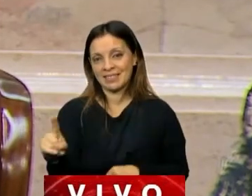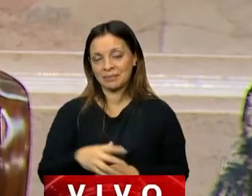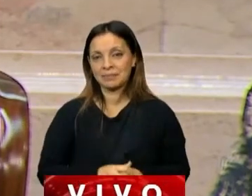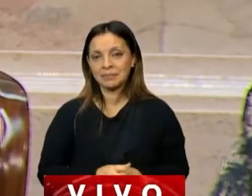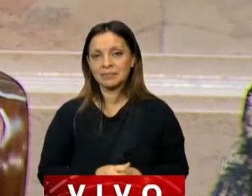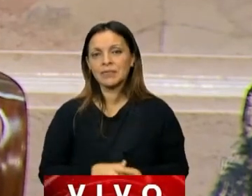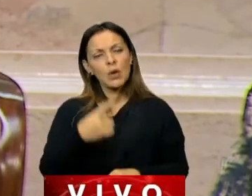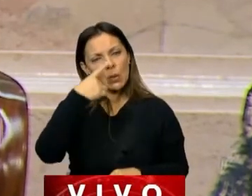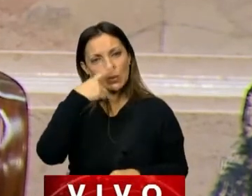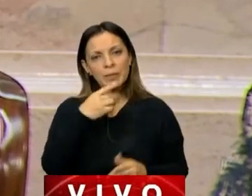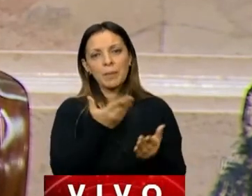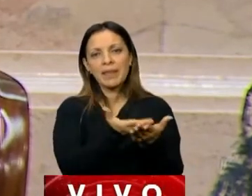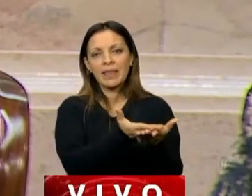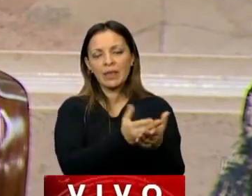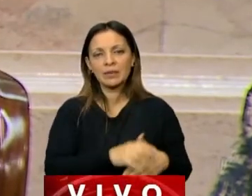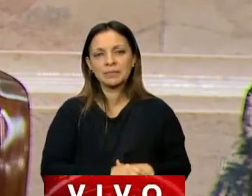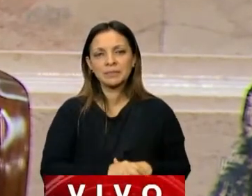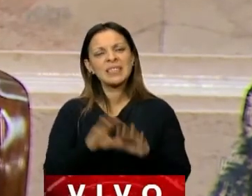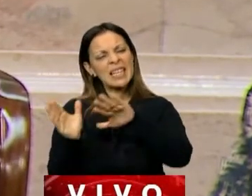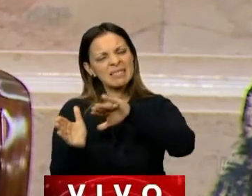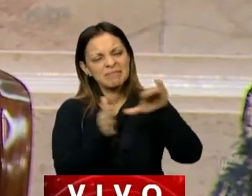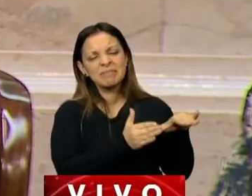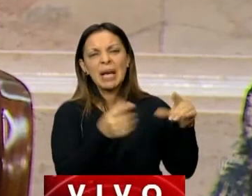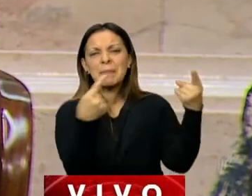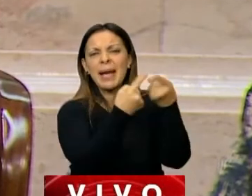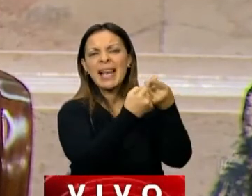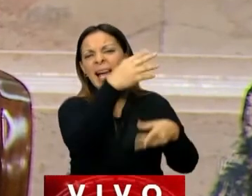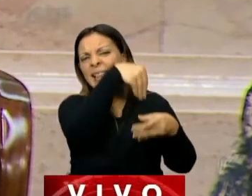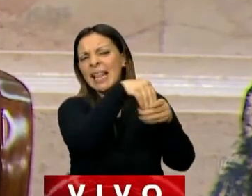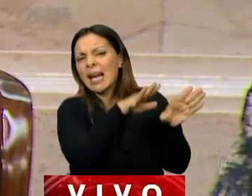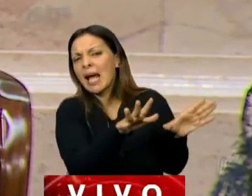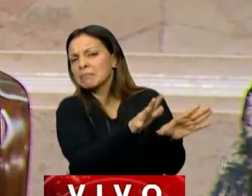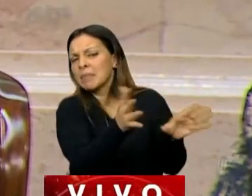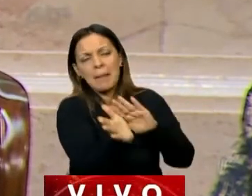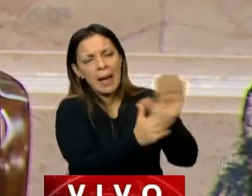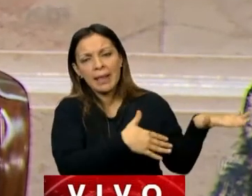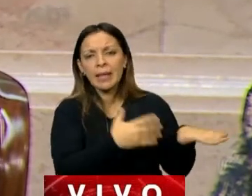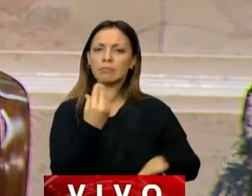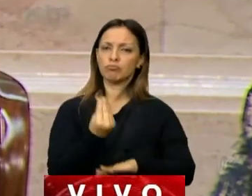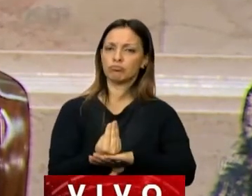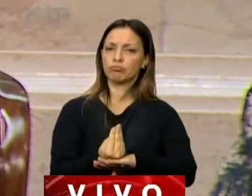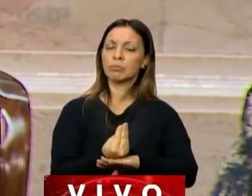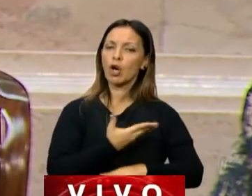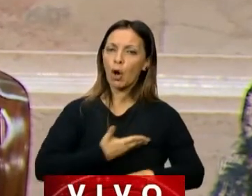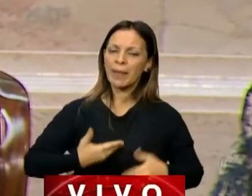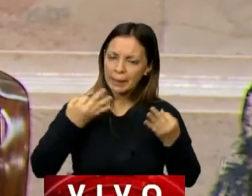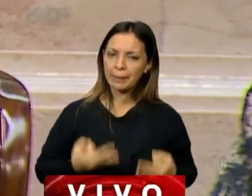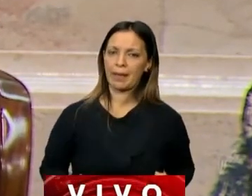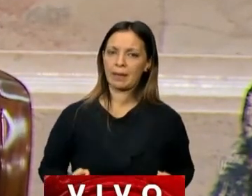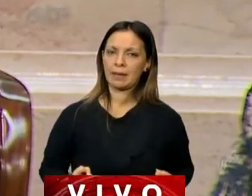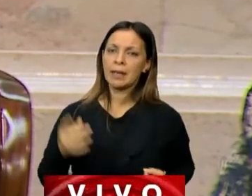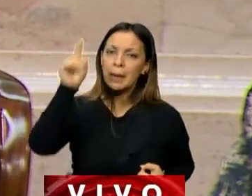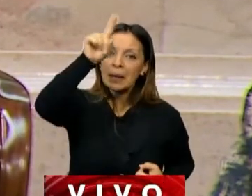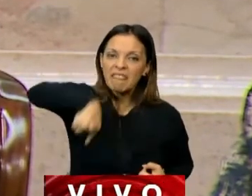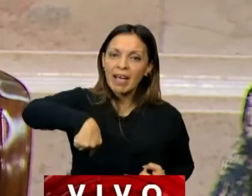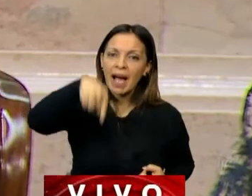voy a hacer un solo y último pedido. Dejen de lado las internas, póngase a gobernar, que venga el jefe